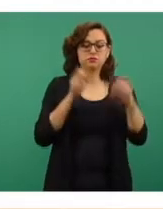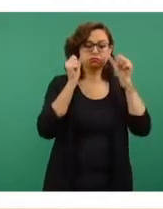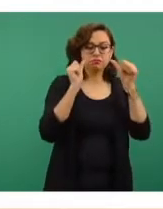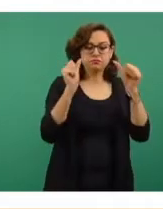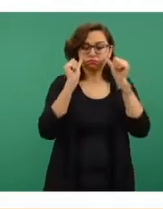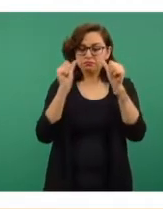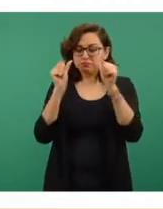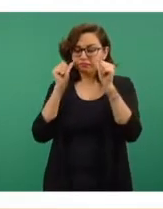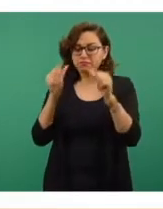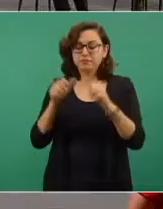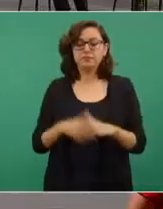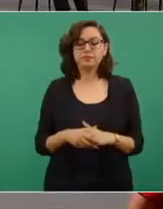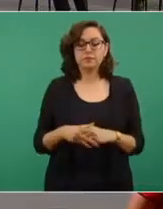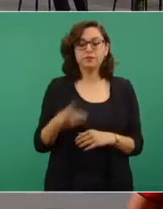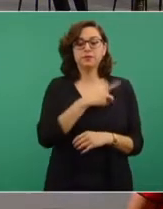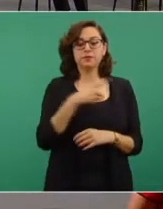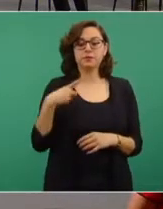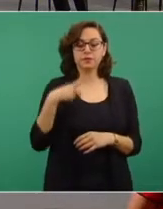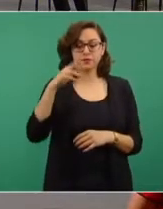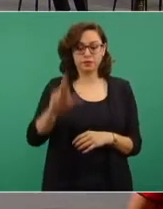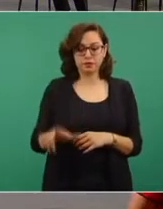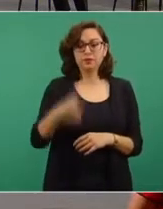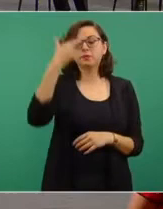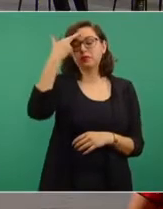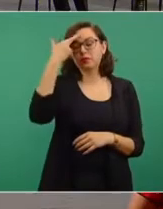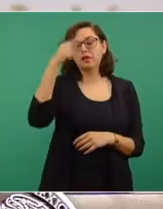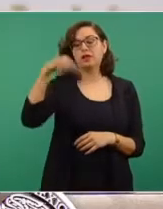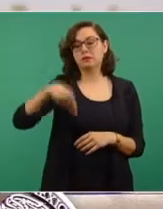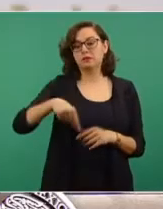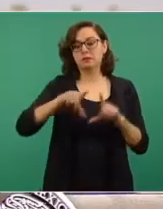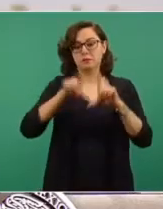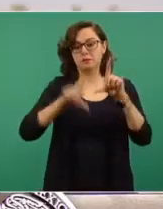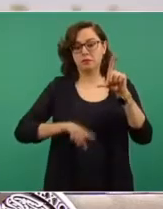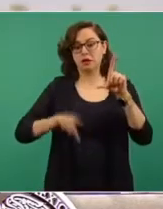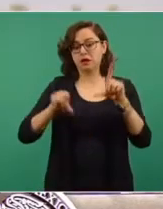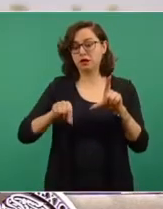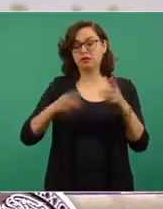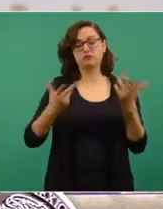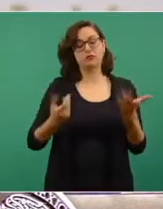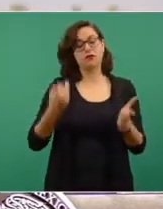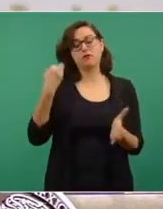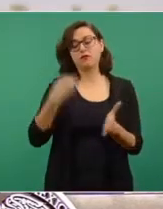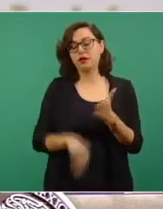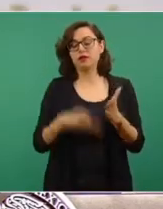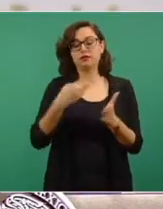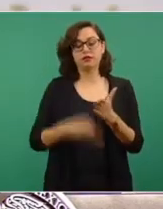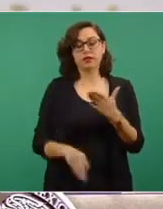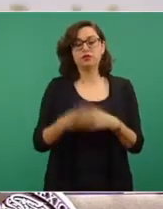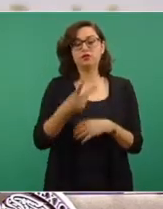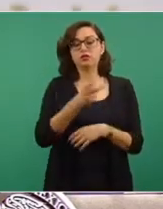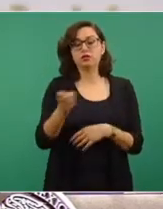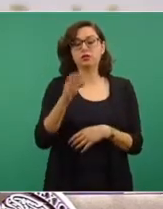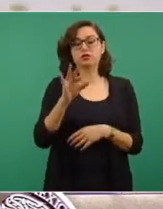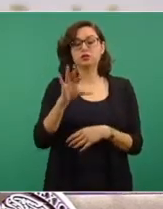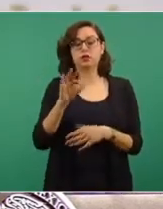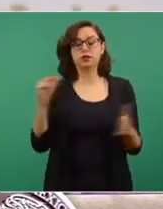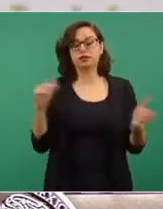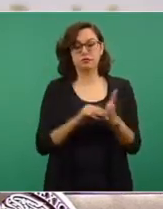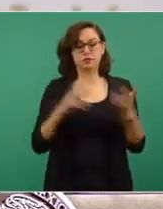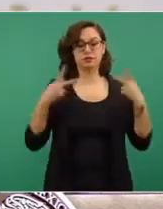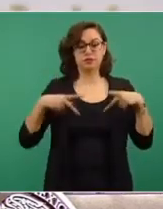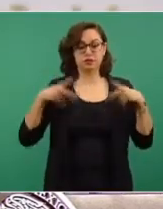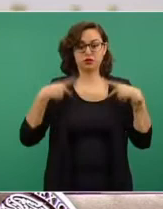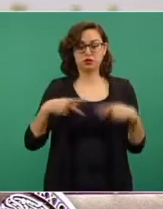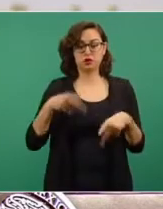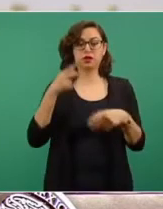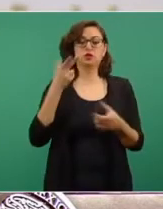esta capacidad. Recordando que México tiene un déficit de más de 240,000 personas trabajadoras de la salud y que en su